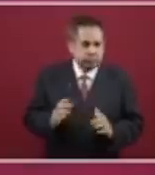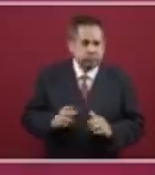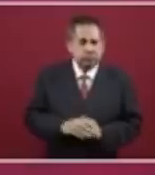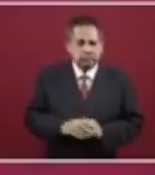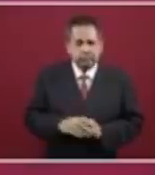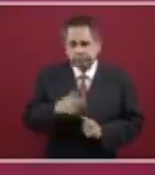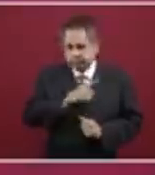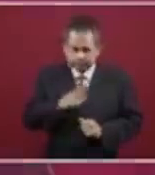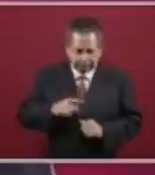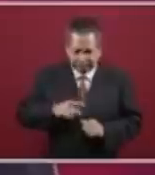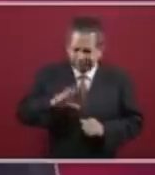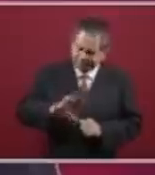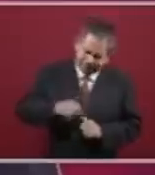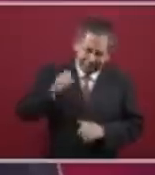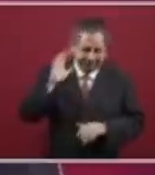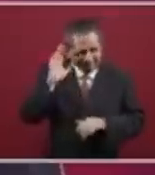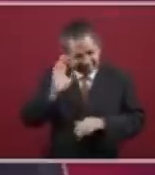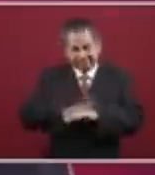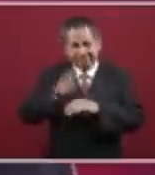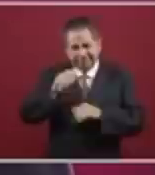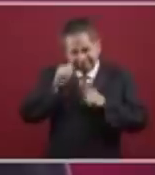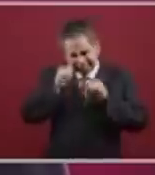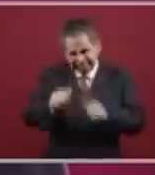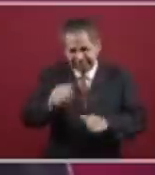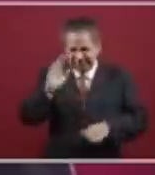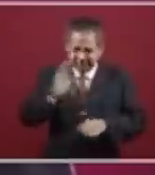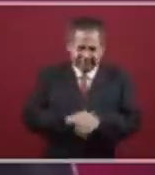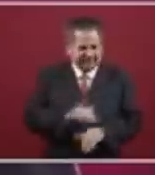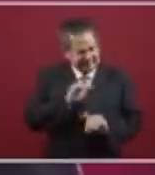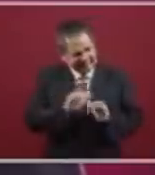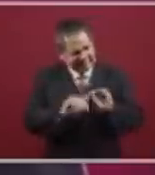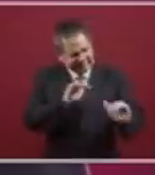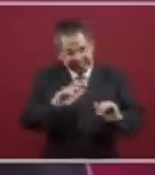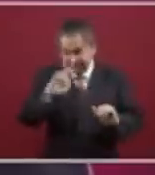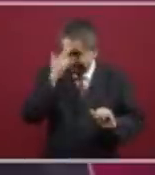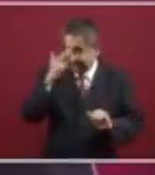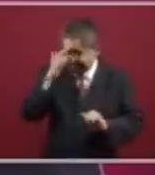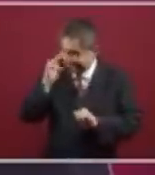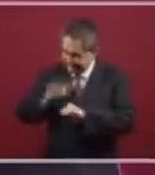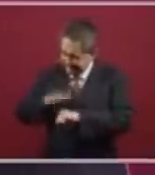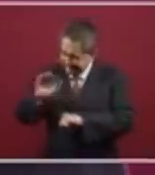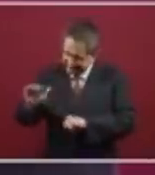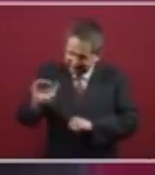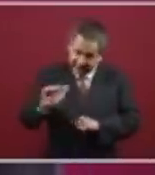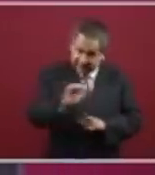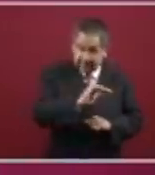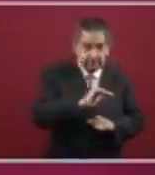tenemos que aplicarnos más todavía y estarlo recordando, porque